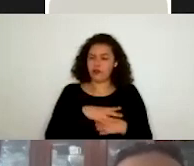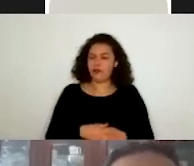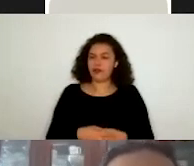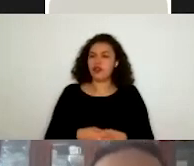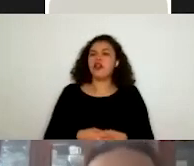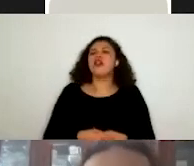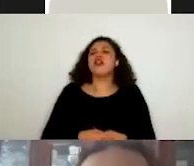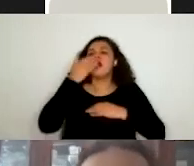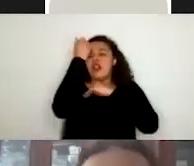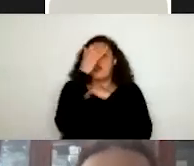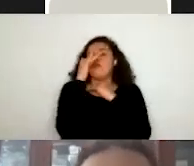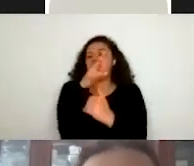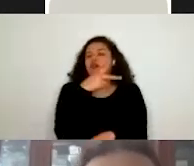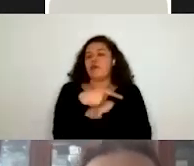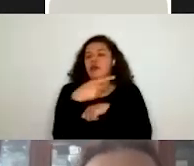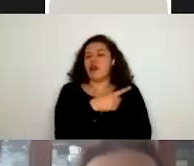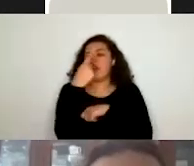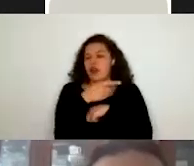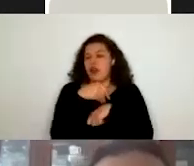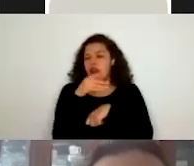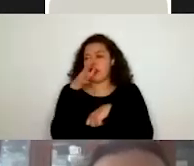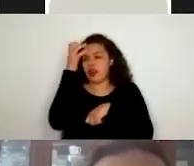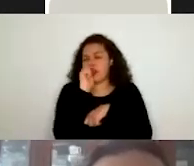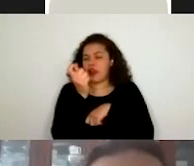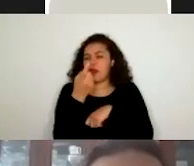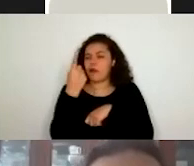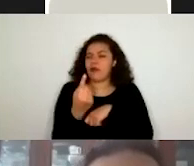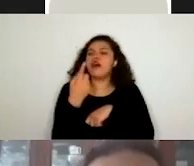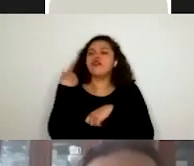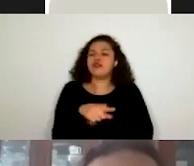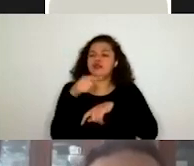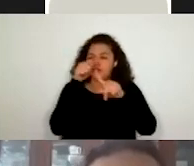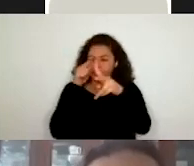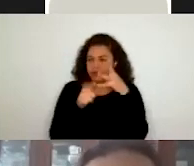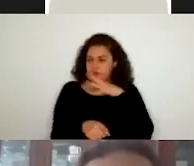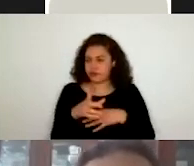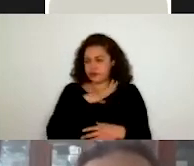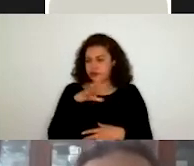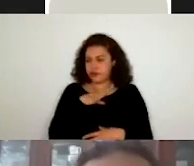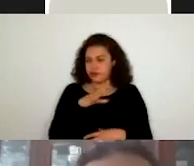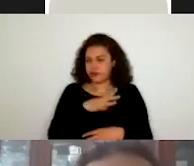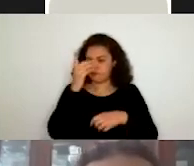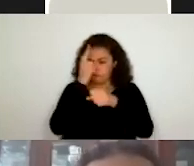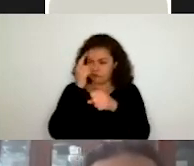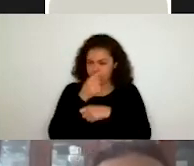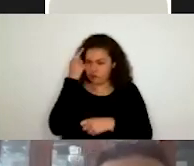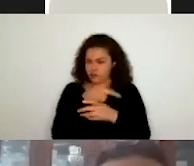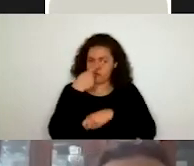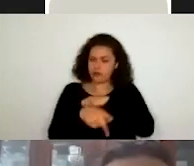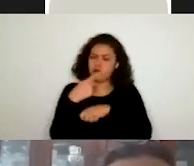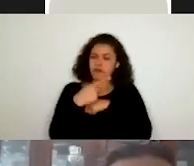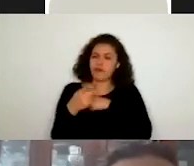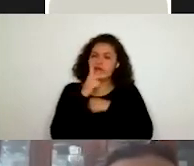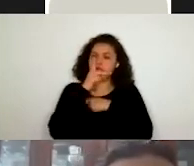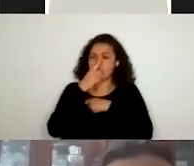Fase 1, definición del riesgo. Su objeto es la identificación del riesgo, delimitando su